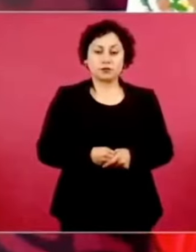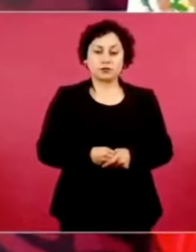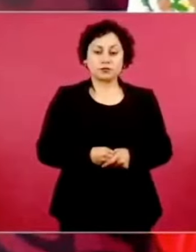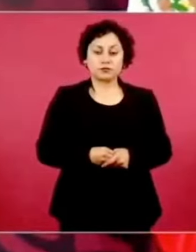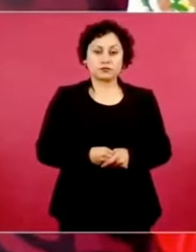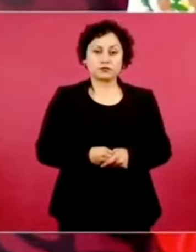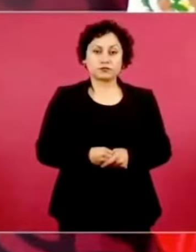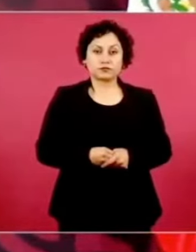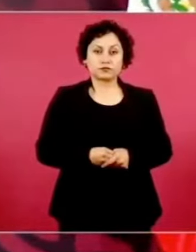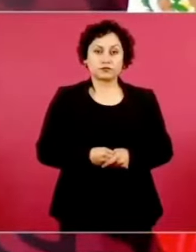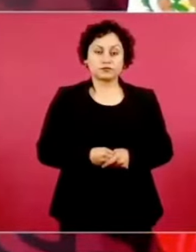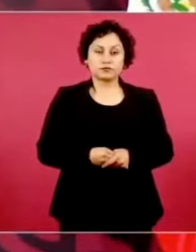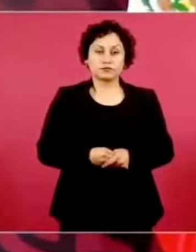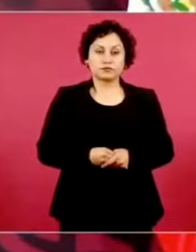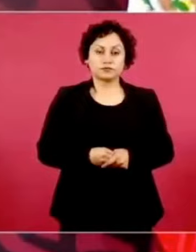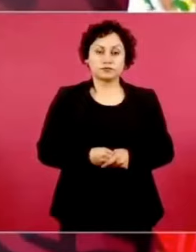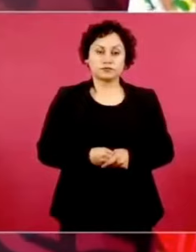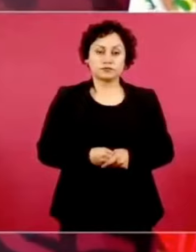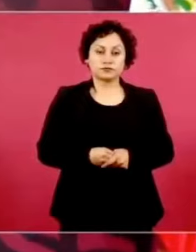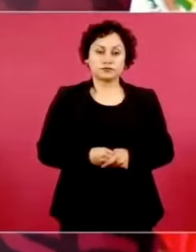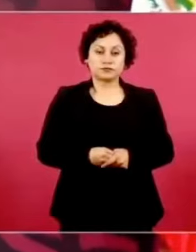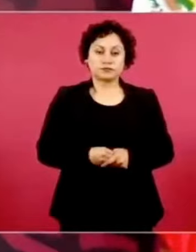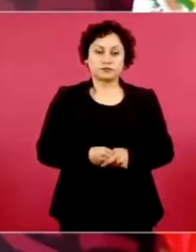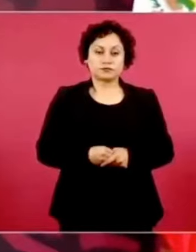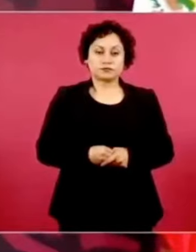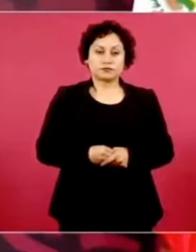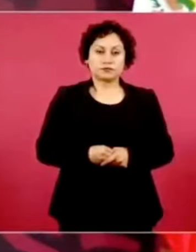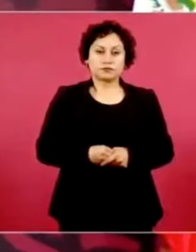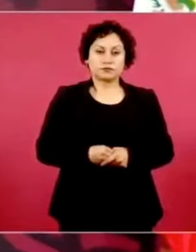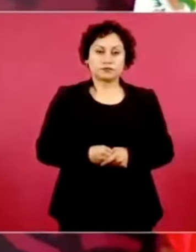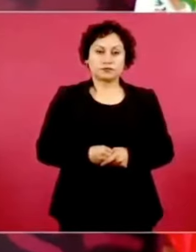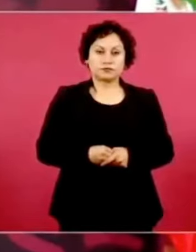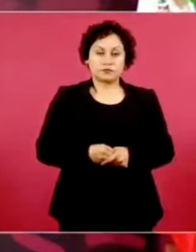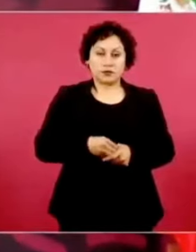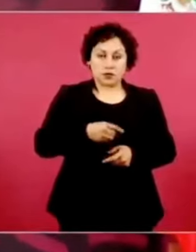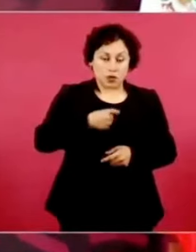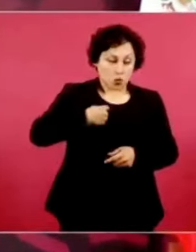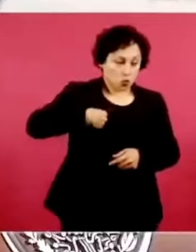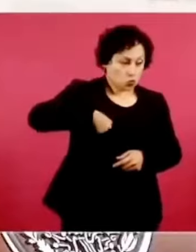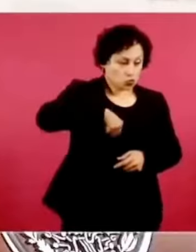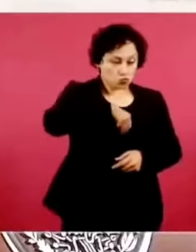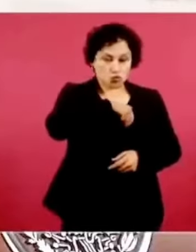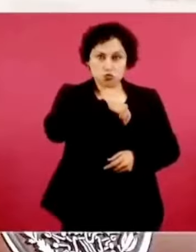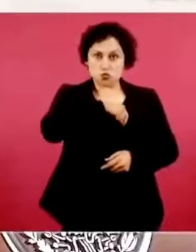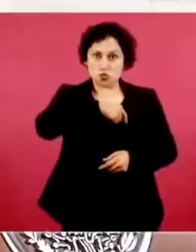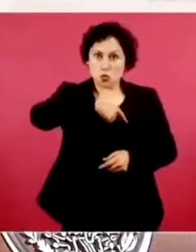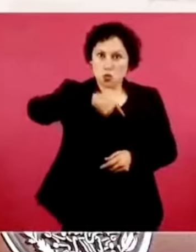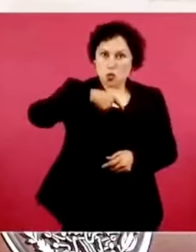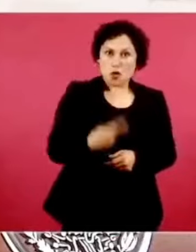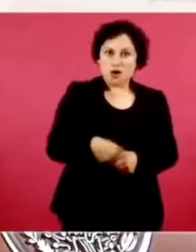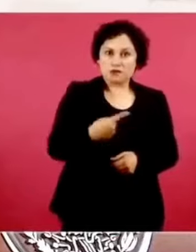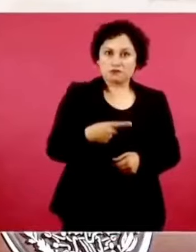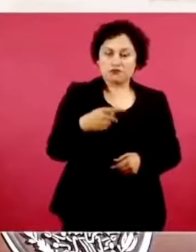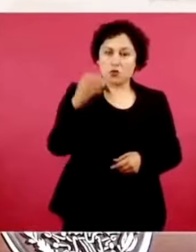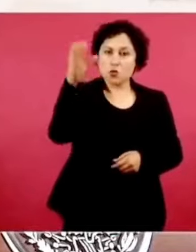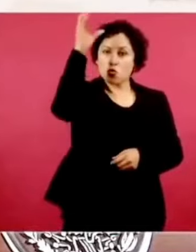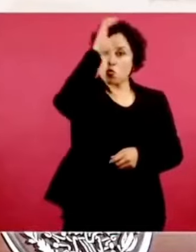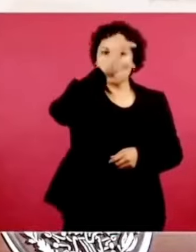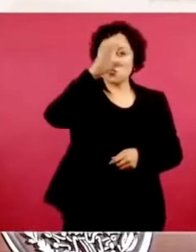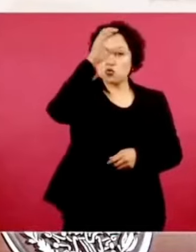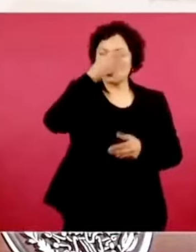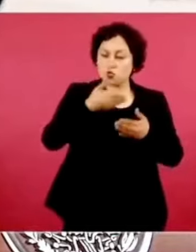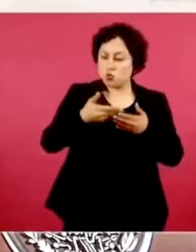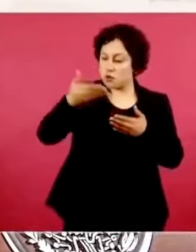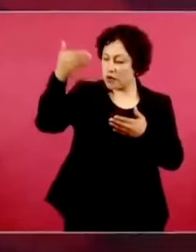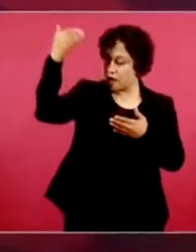lo grandioso de nuestras culturas, de las grandes civilizaciones